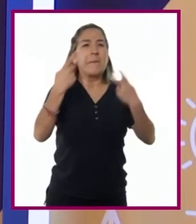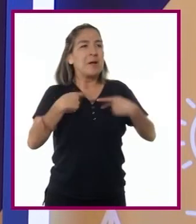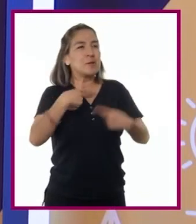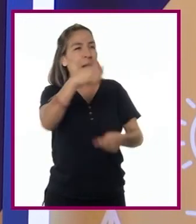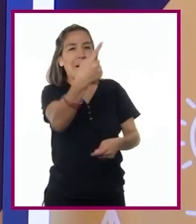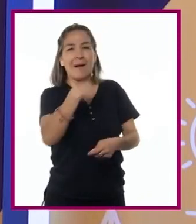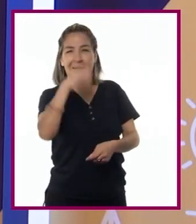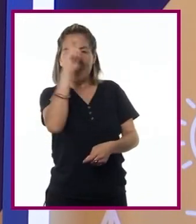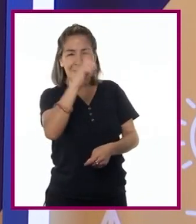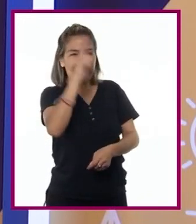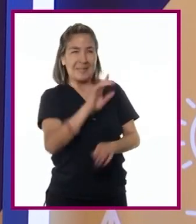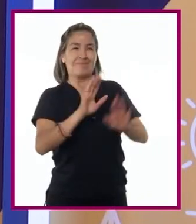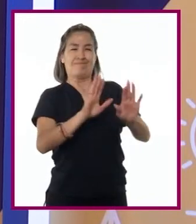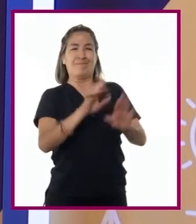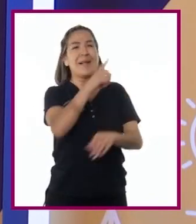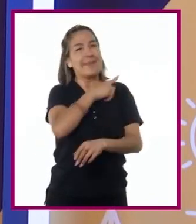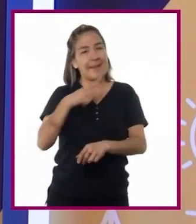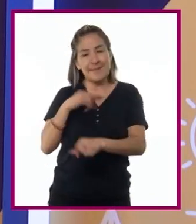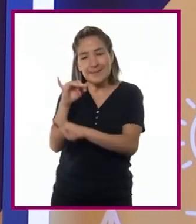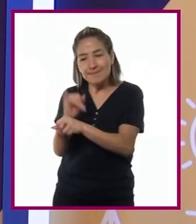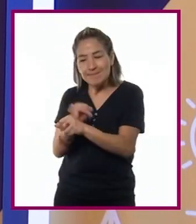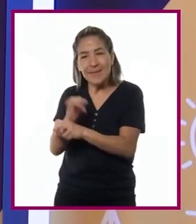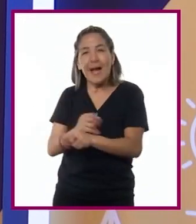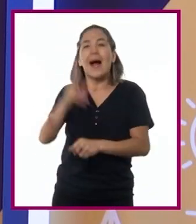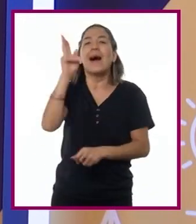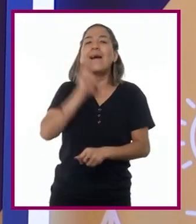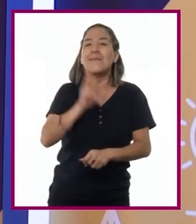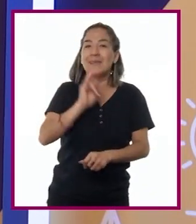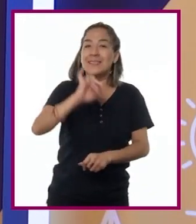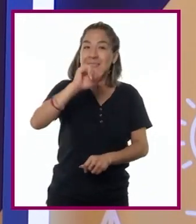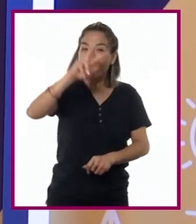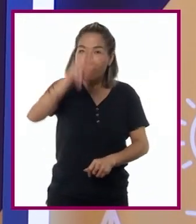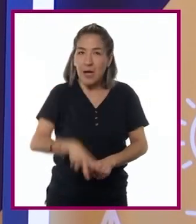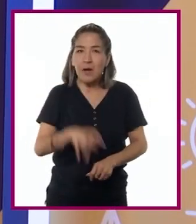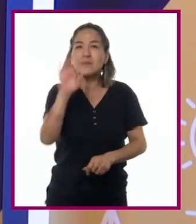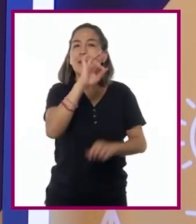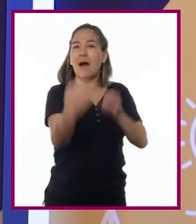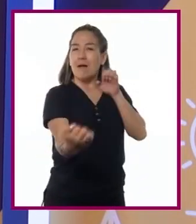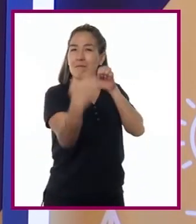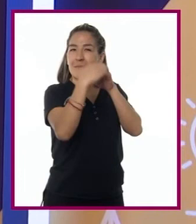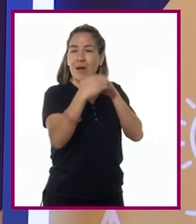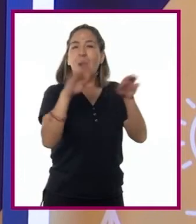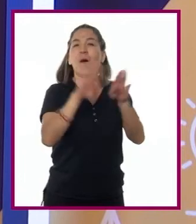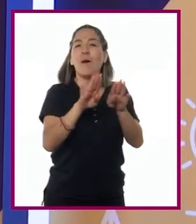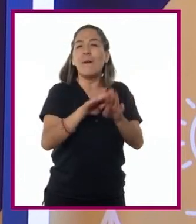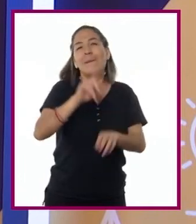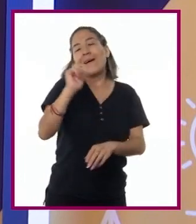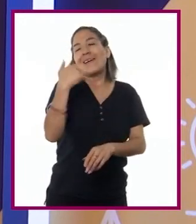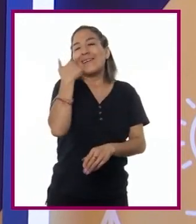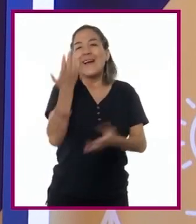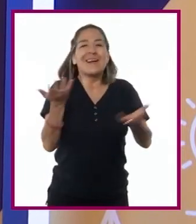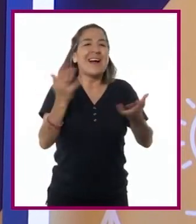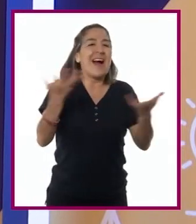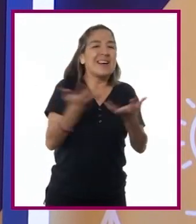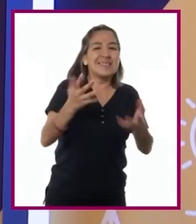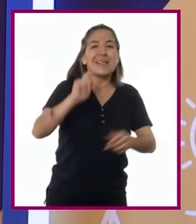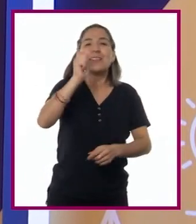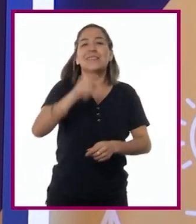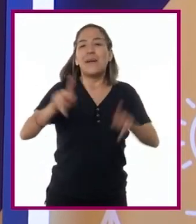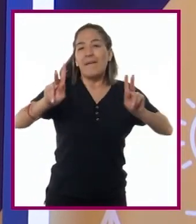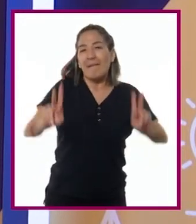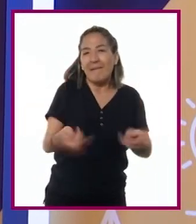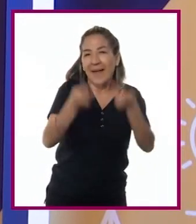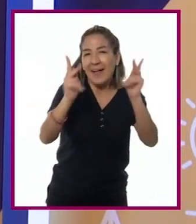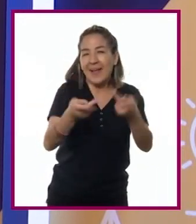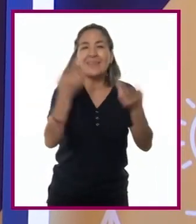a identificar el juego de las personas que tratan de engañar con diferentes fines, por ejemplo, el lucro